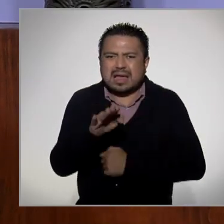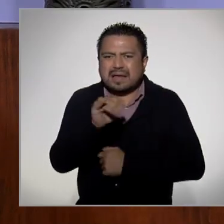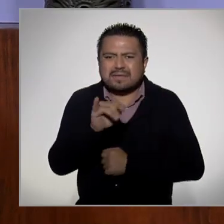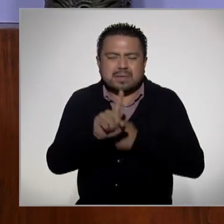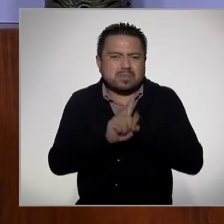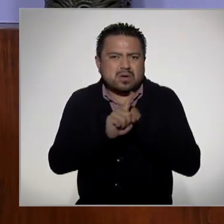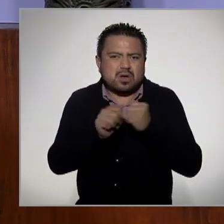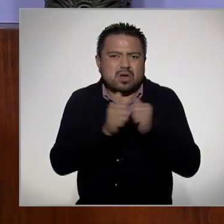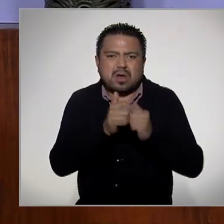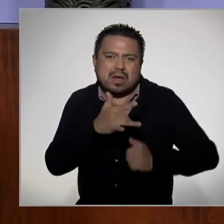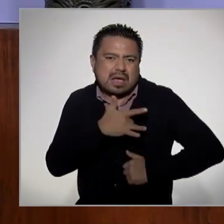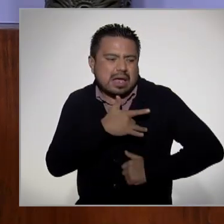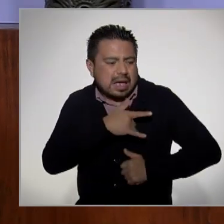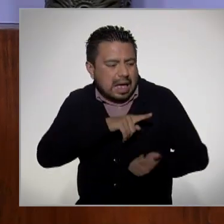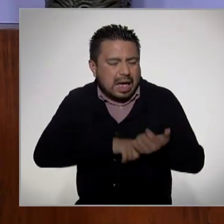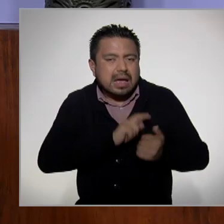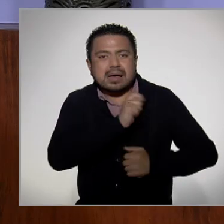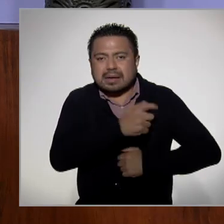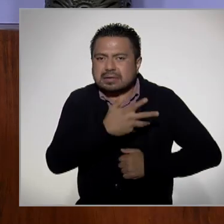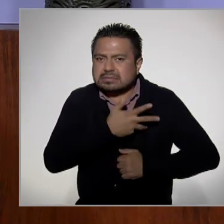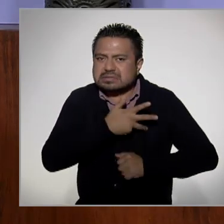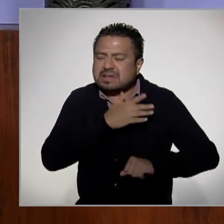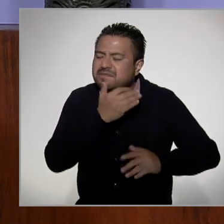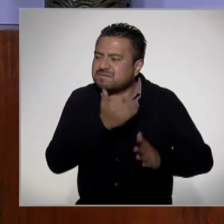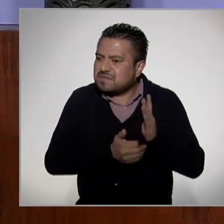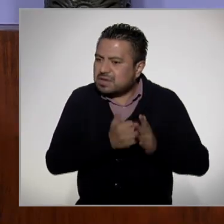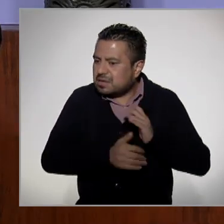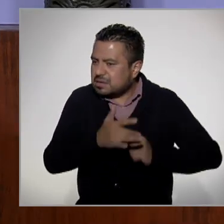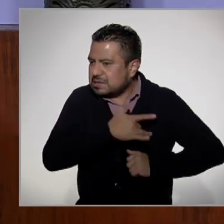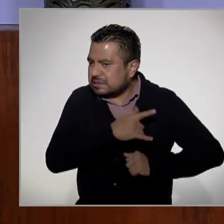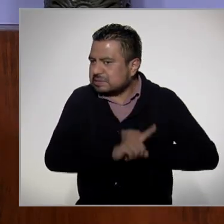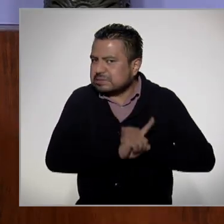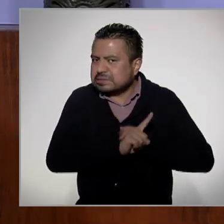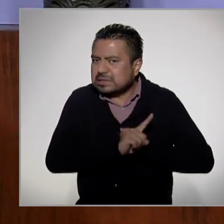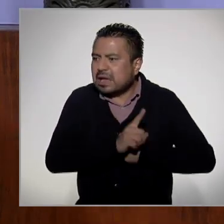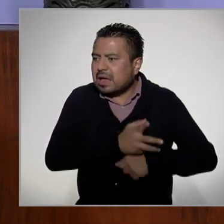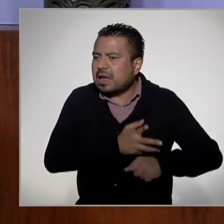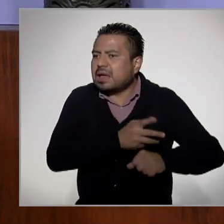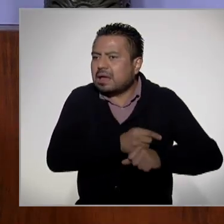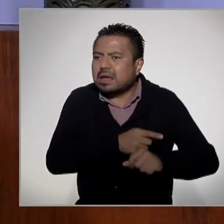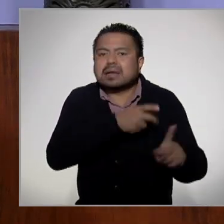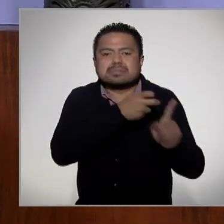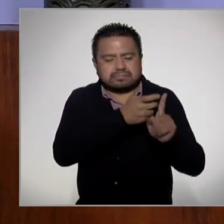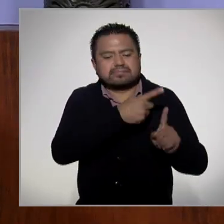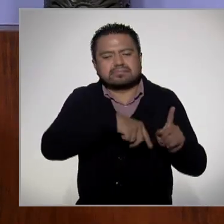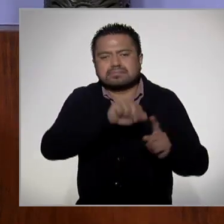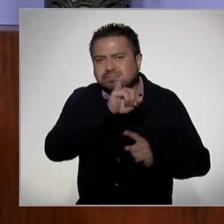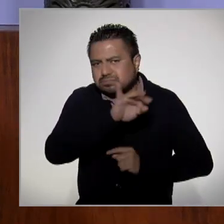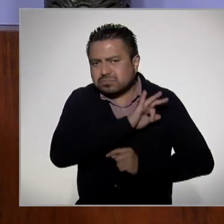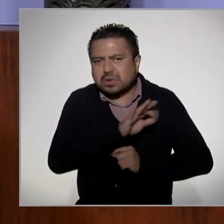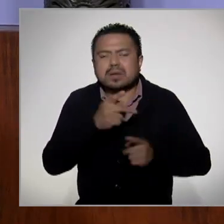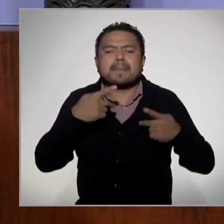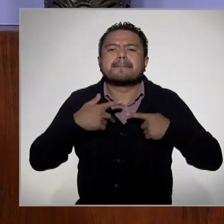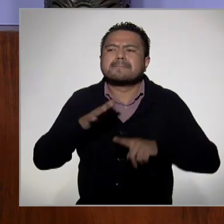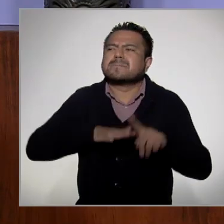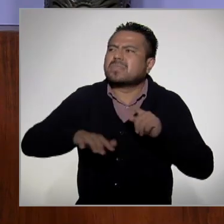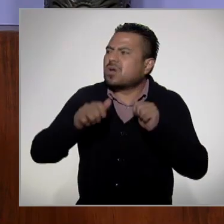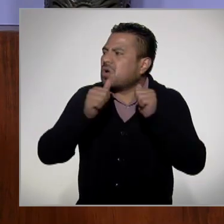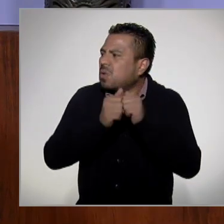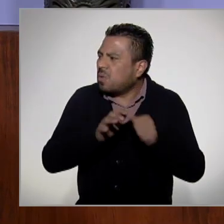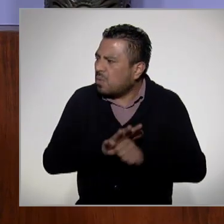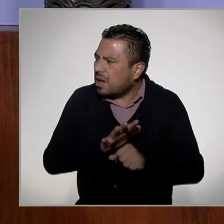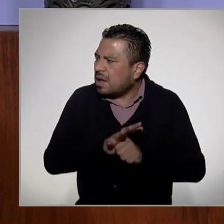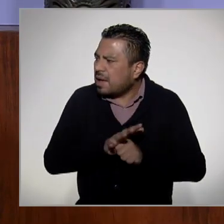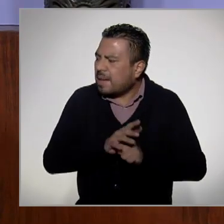cardíacos cuando ya tienen datos de insuficiencia cardíaca secundaria la anemia en ellos está indicado y en aquellos pacientes con este